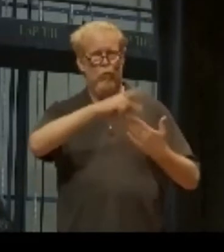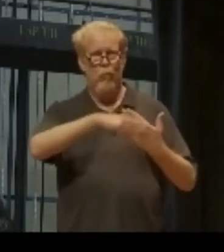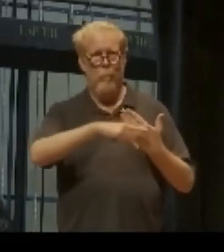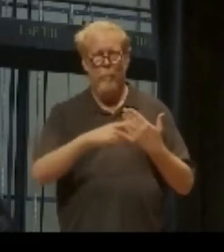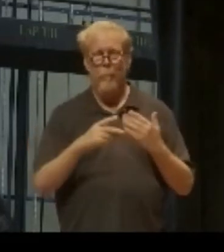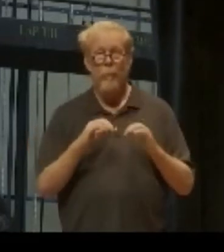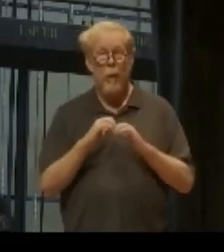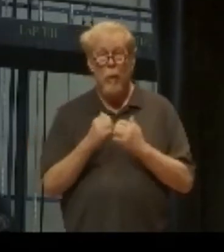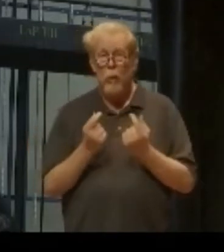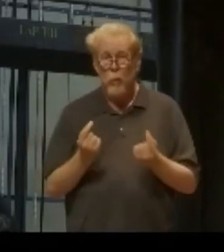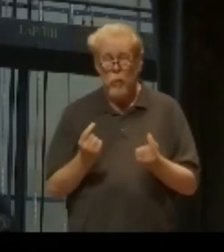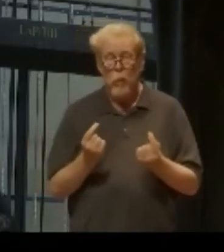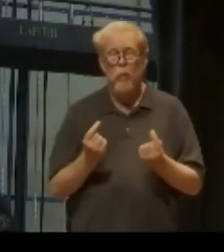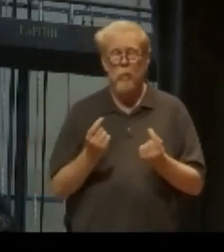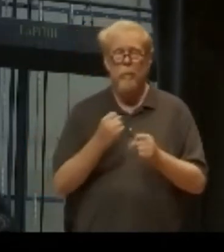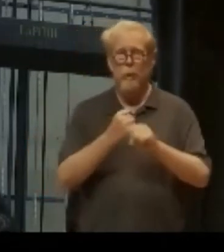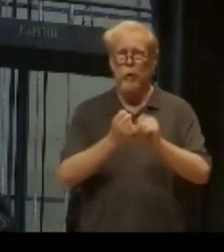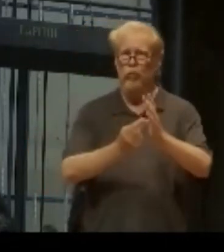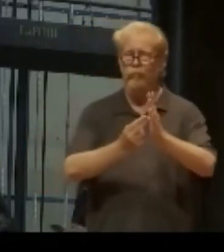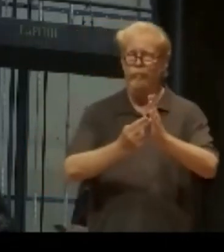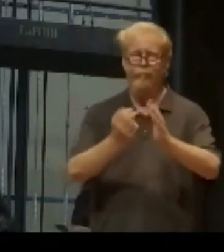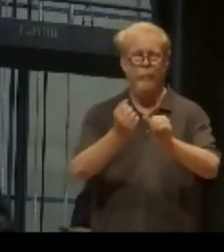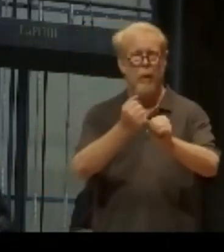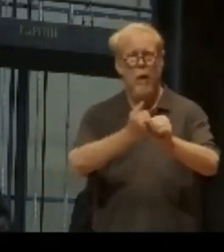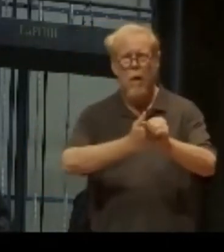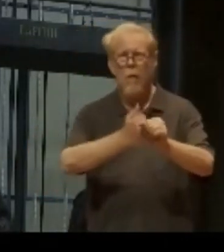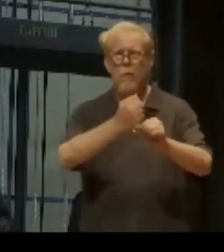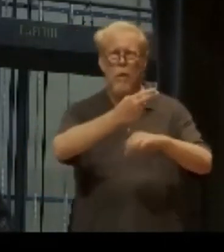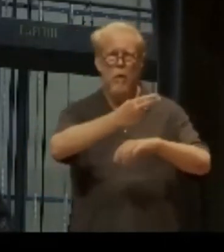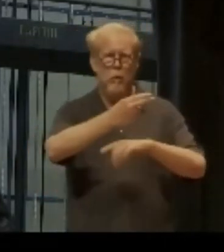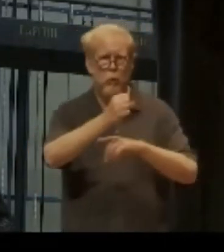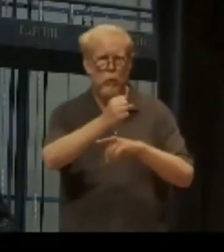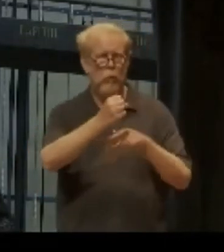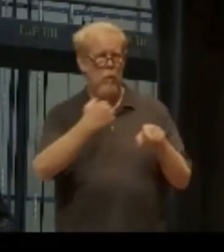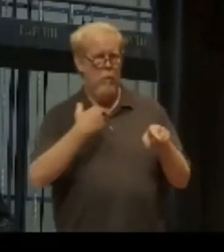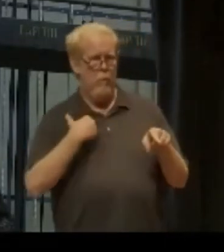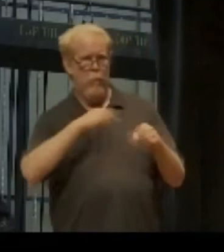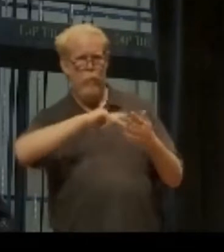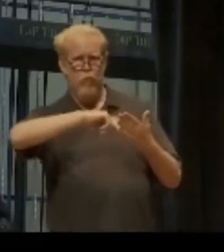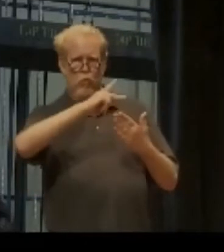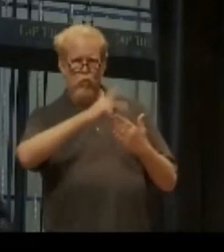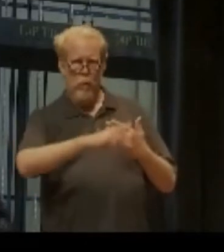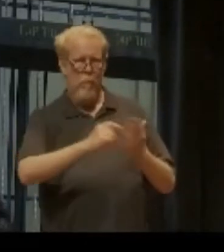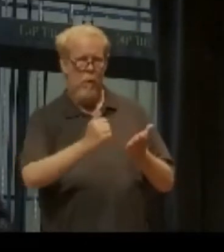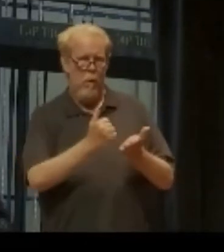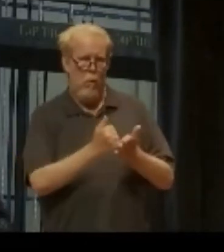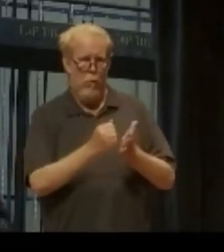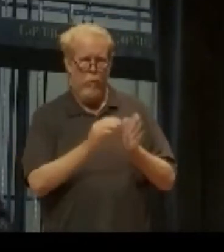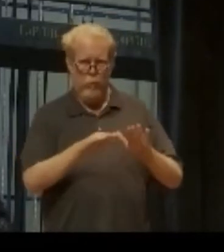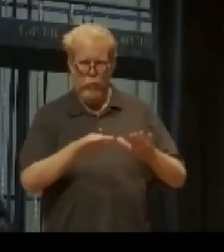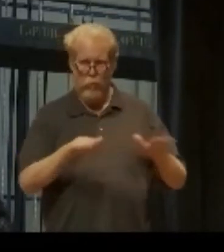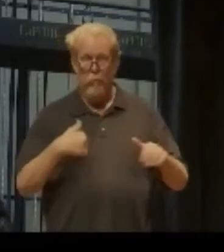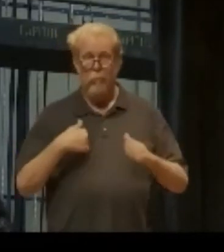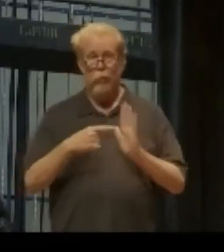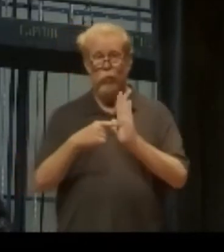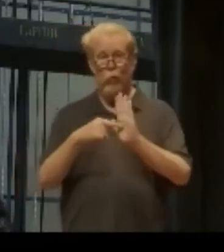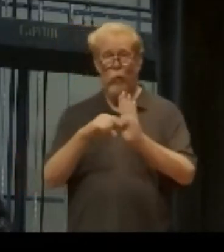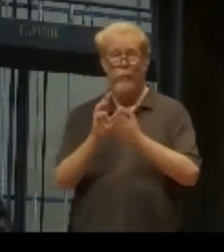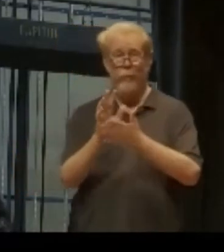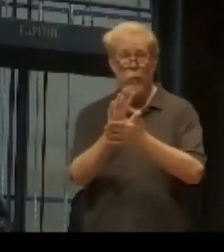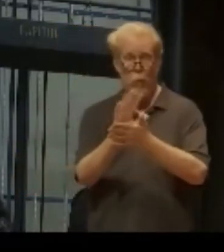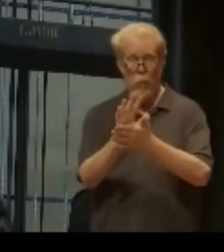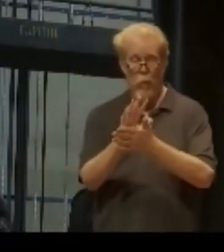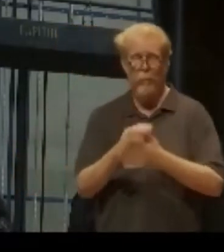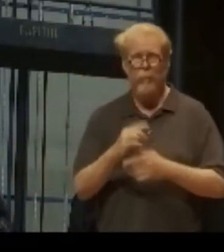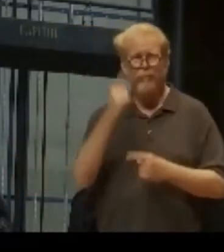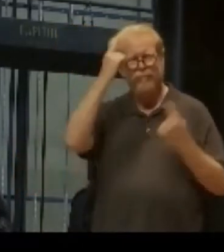de nuestros programas. ¿Y cómo lo estamos haciendo? Bueno, nos estamos asegurando que cada bachillerato tenga programas para poder ayudar a sus hijos. Les voy a